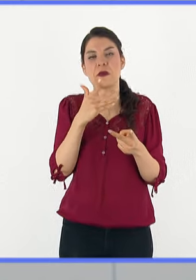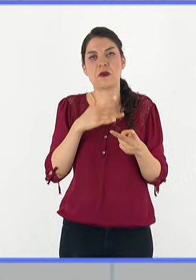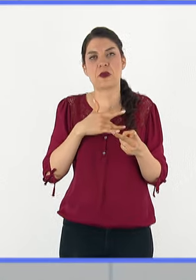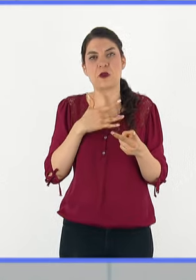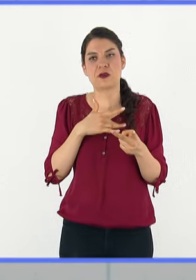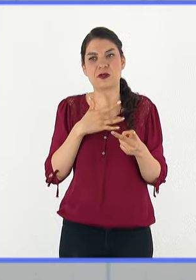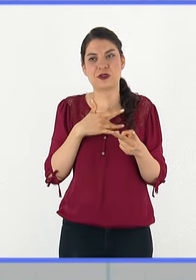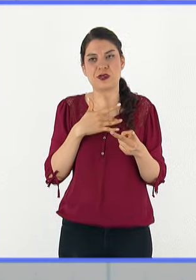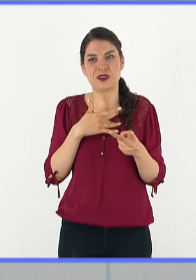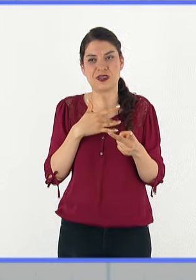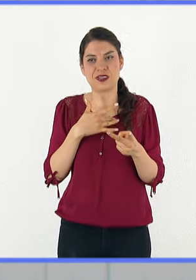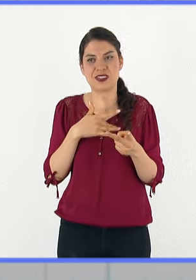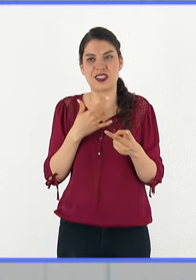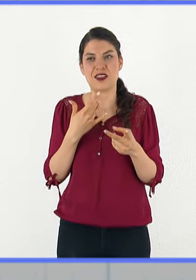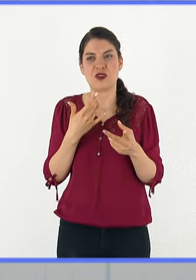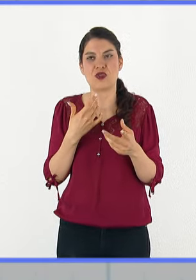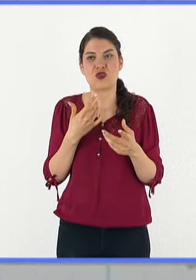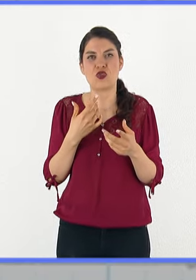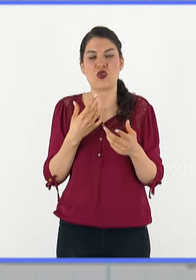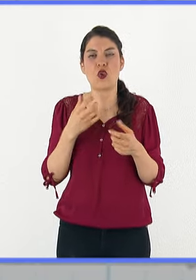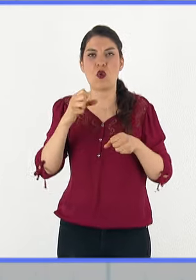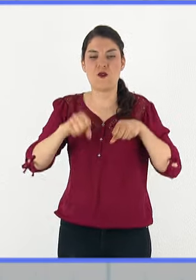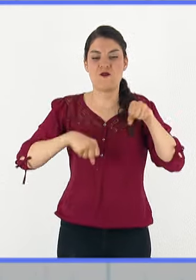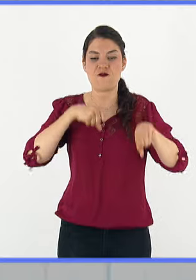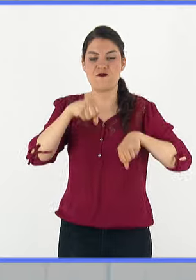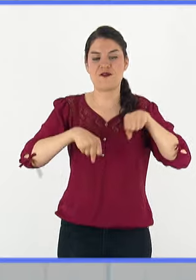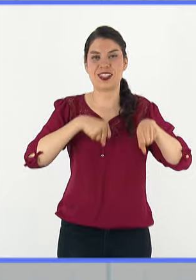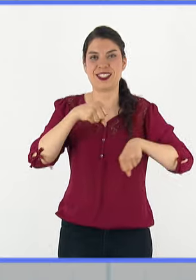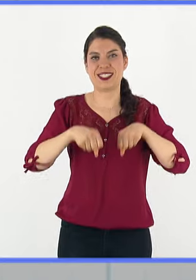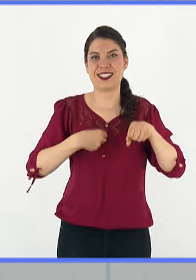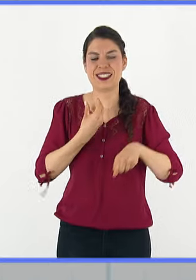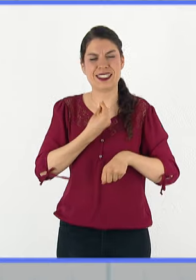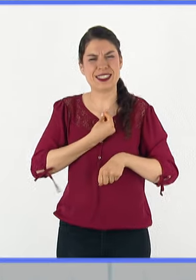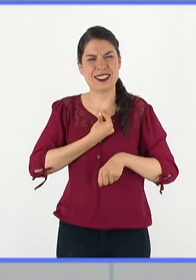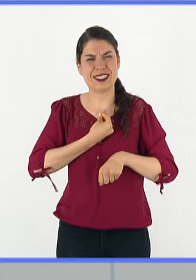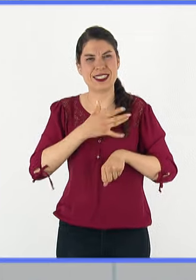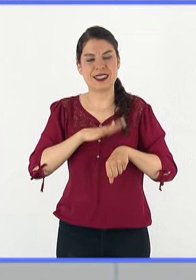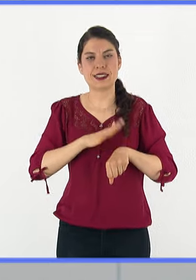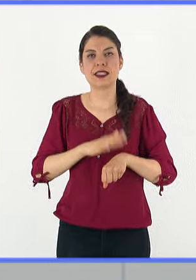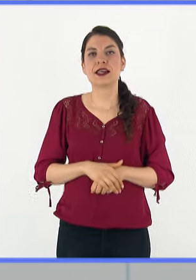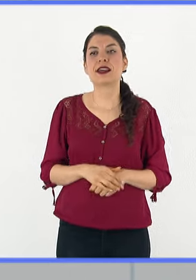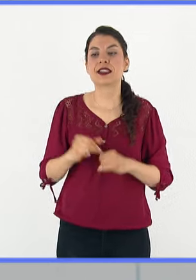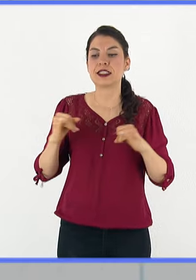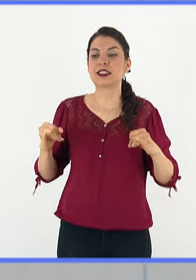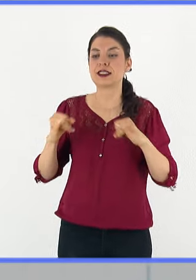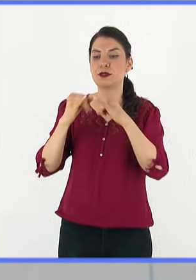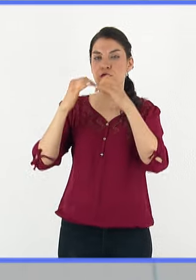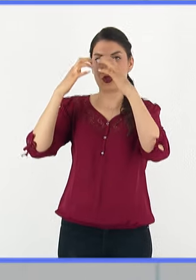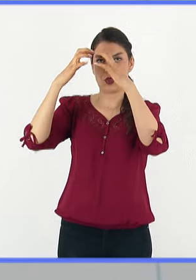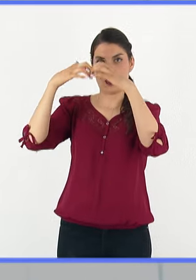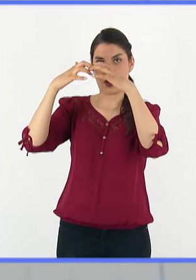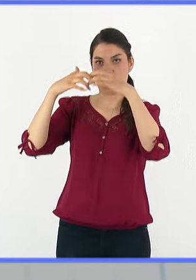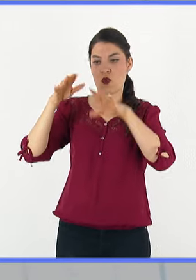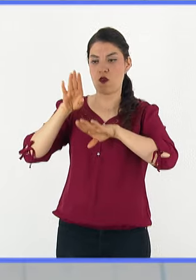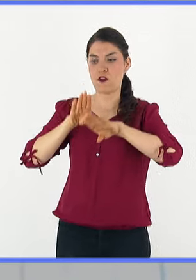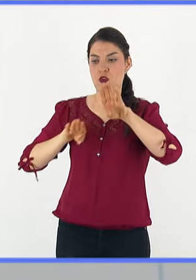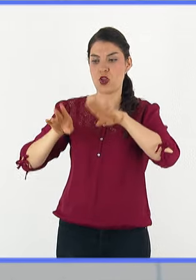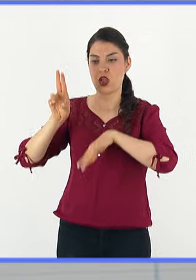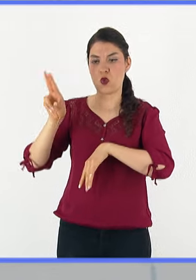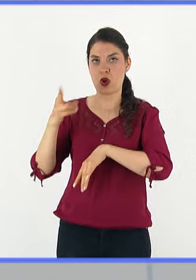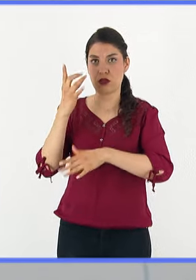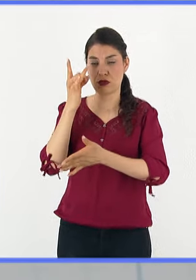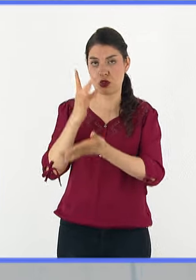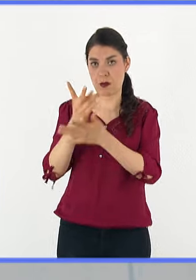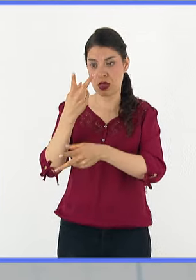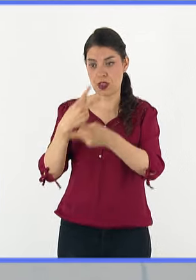mis márgenes de potencia en la bici al laboratorio del instituto de neurobiología de la UNAM no solo acuden